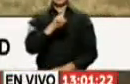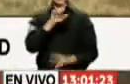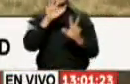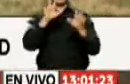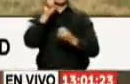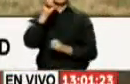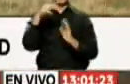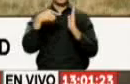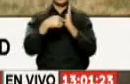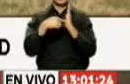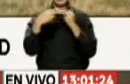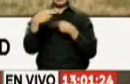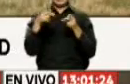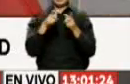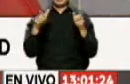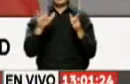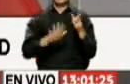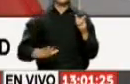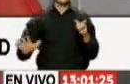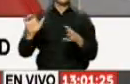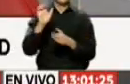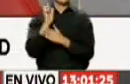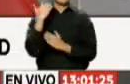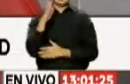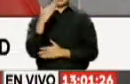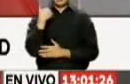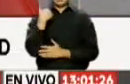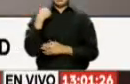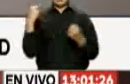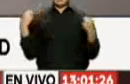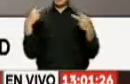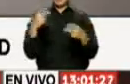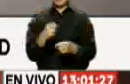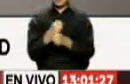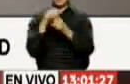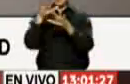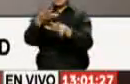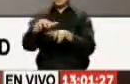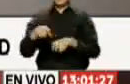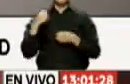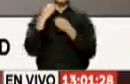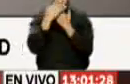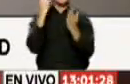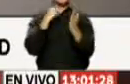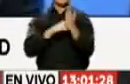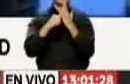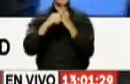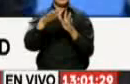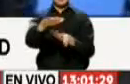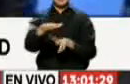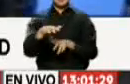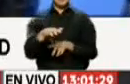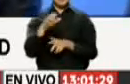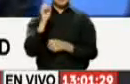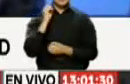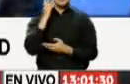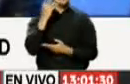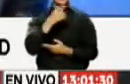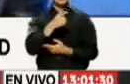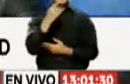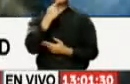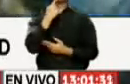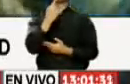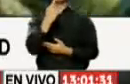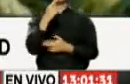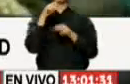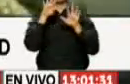182 mil hectáreas en todo el país ya cuentan con un seguro agrícola. Así lo informó el ministro de Agricultura, Rubén Flores, quien aseguró